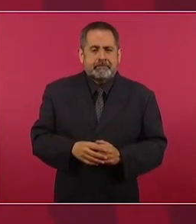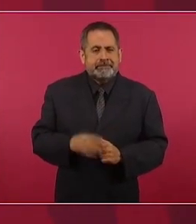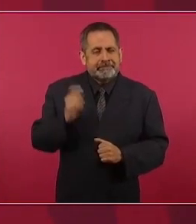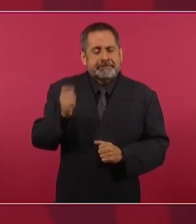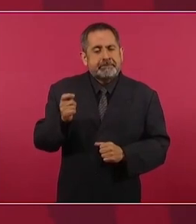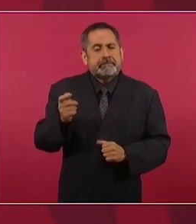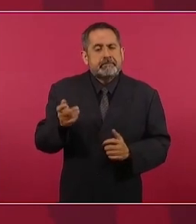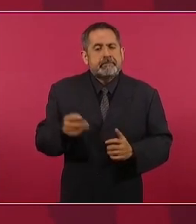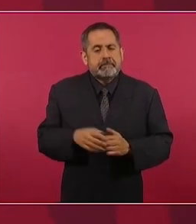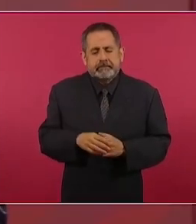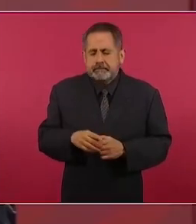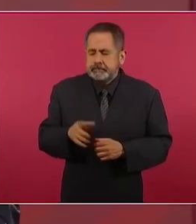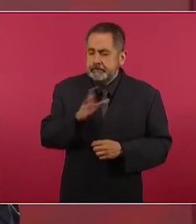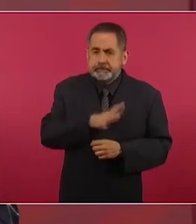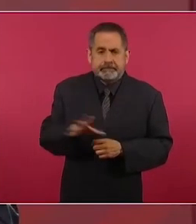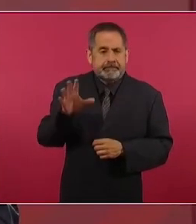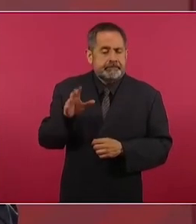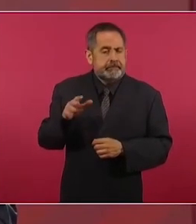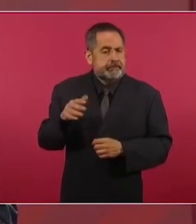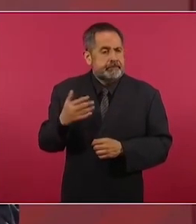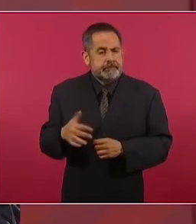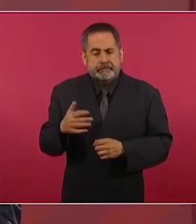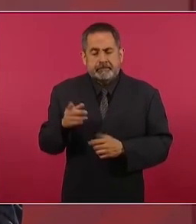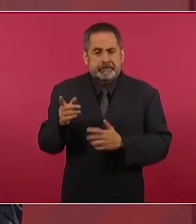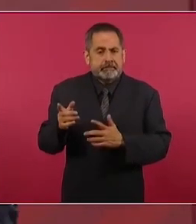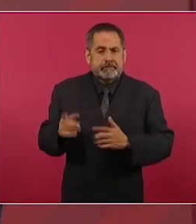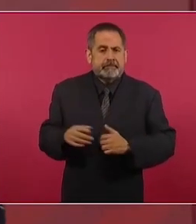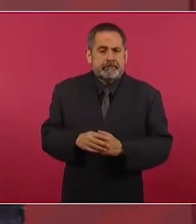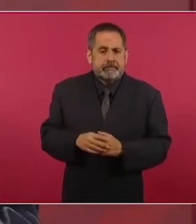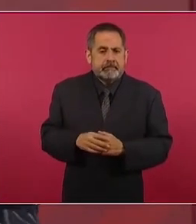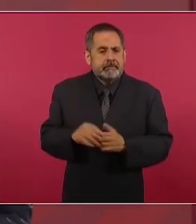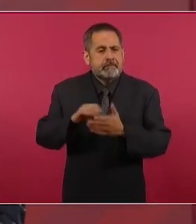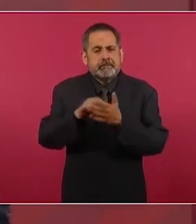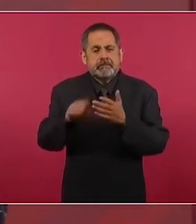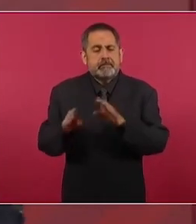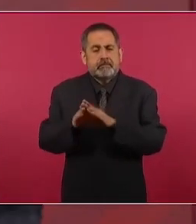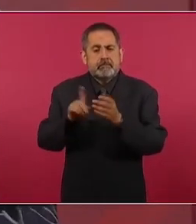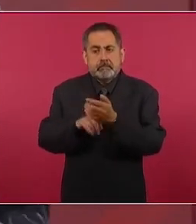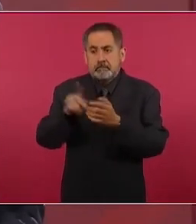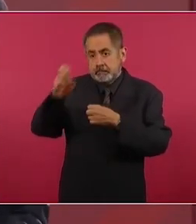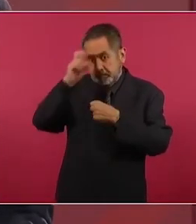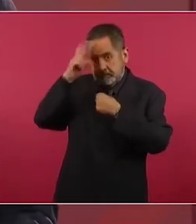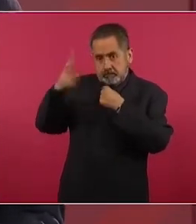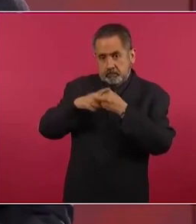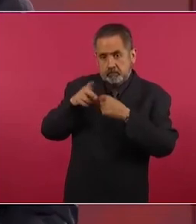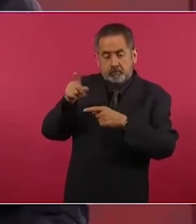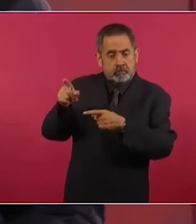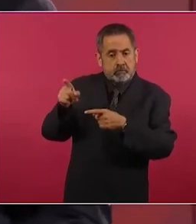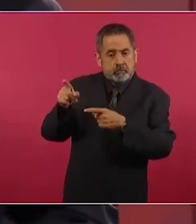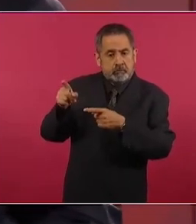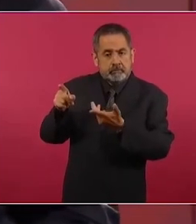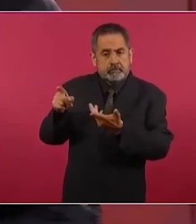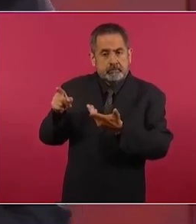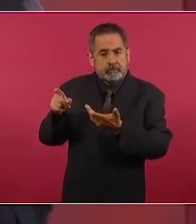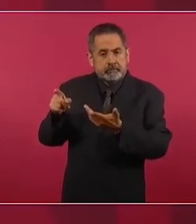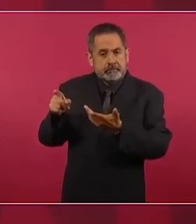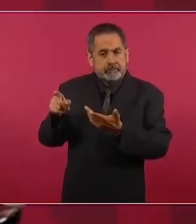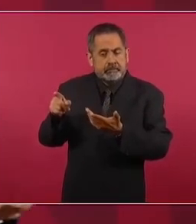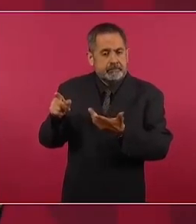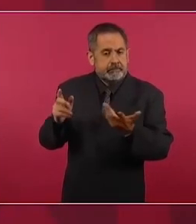Es increíble que, por ejemplo, en Europa,